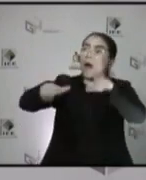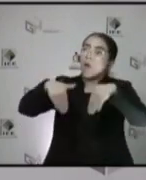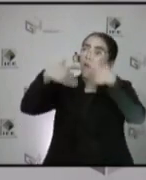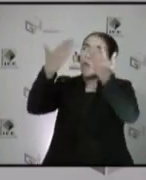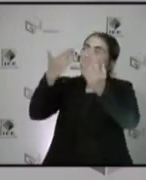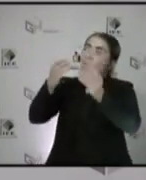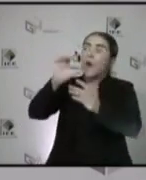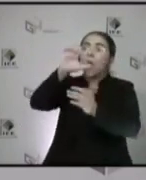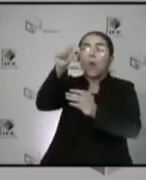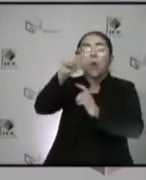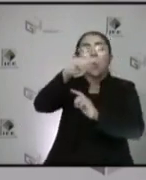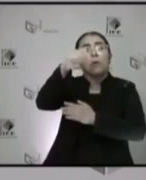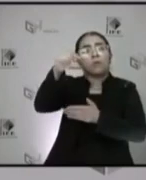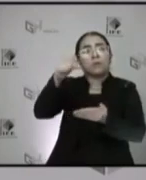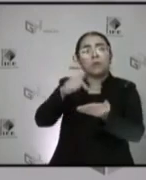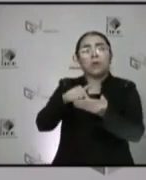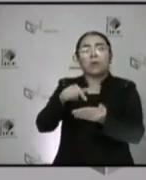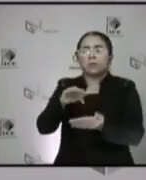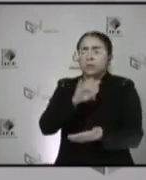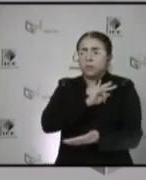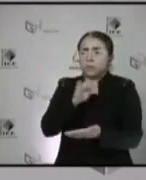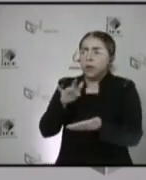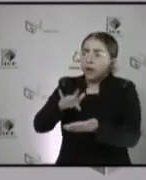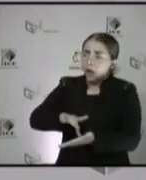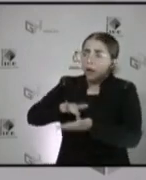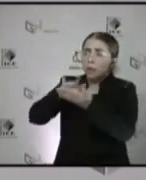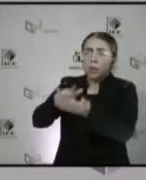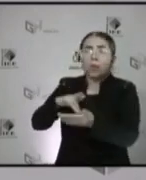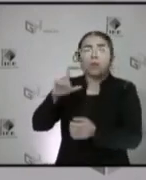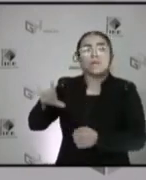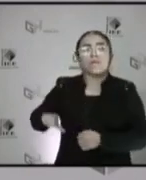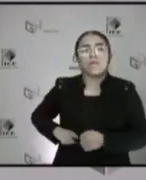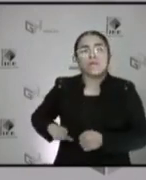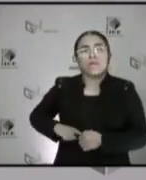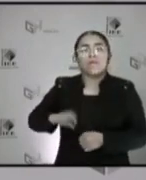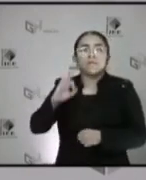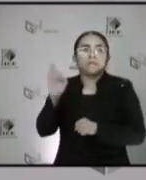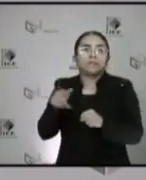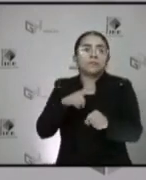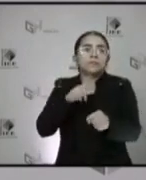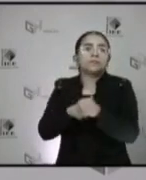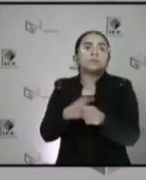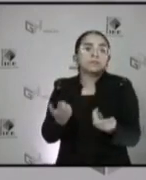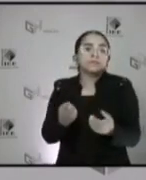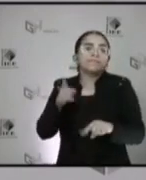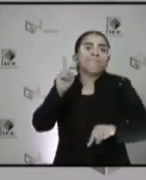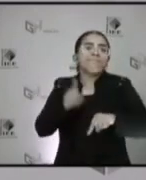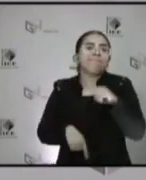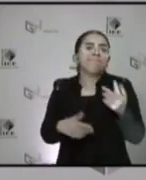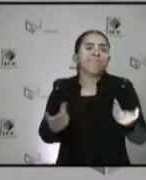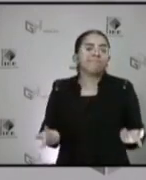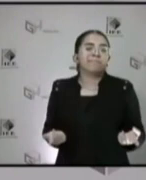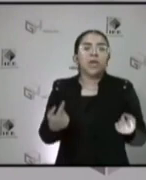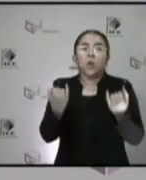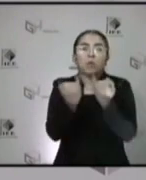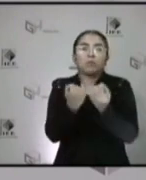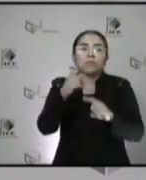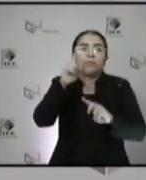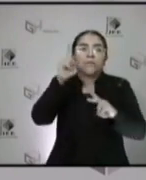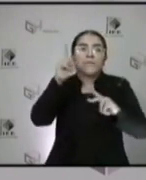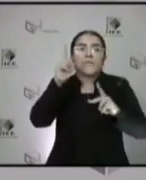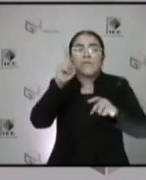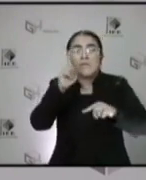más lejanos, les demos un incentivo, incentivo que el gobierno federal eliminó. También quitó todo el sistema que